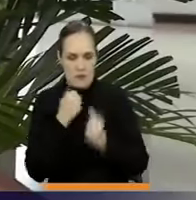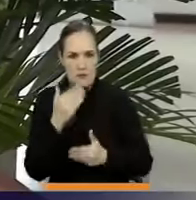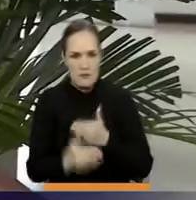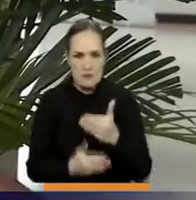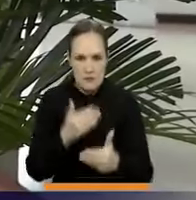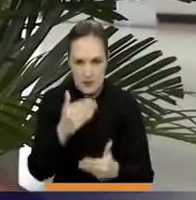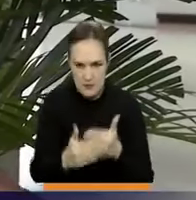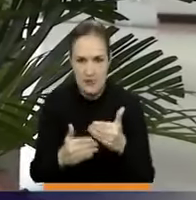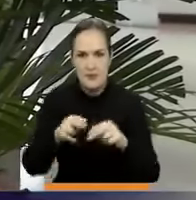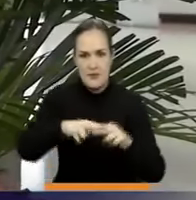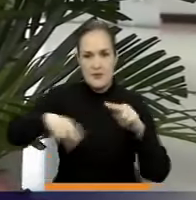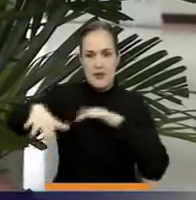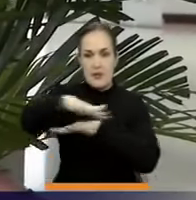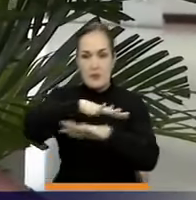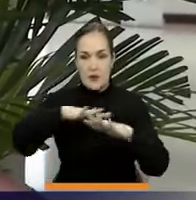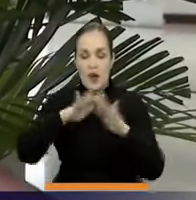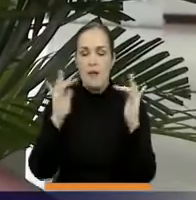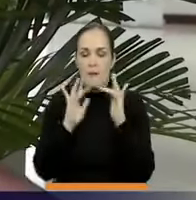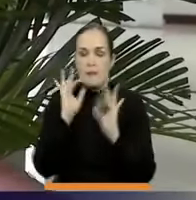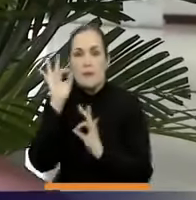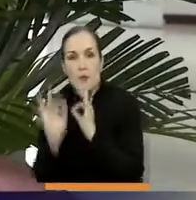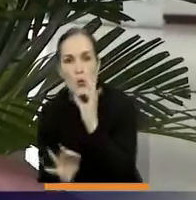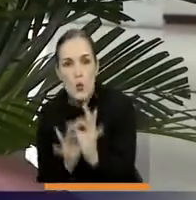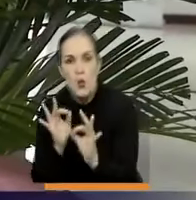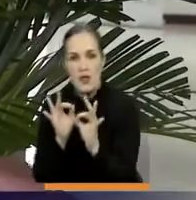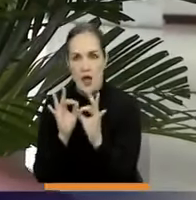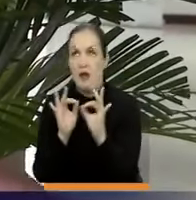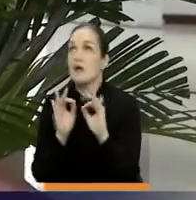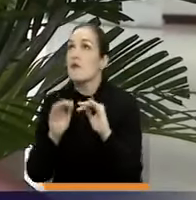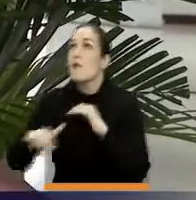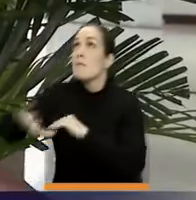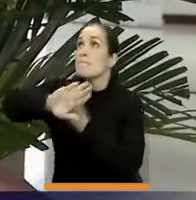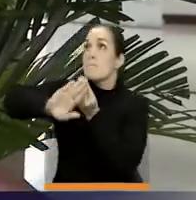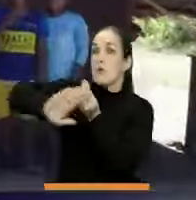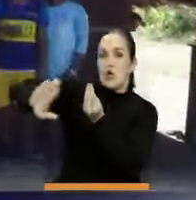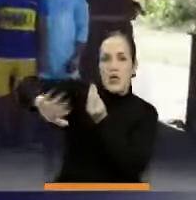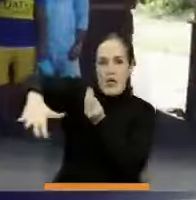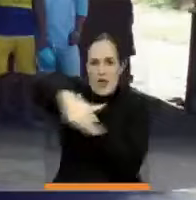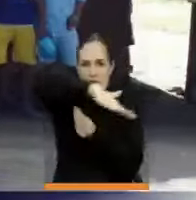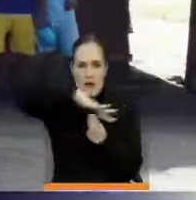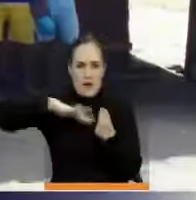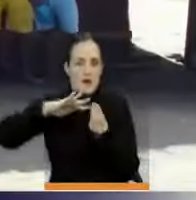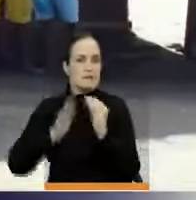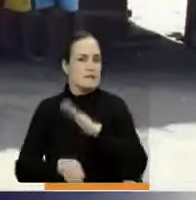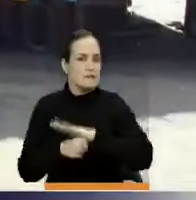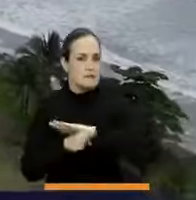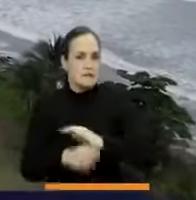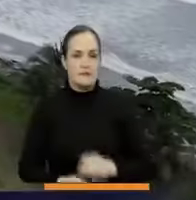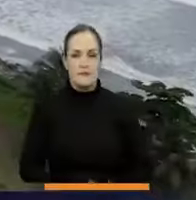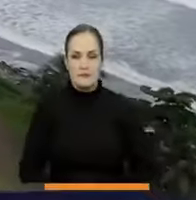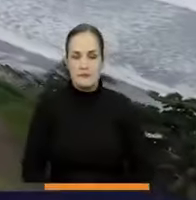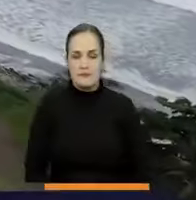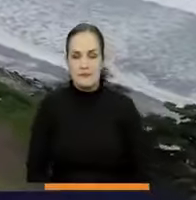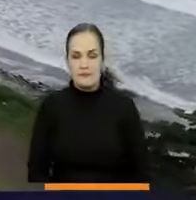procesos naturales, que es de cuidar, de proteger y seguir avanzando en la protección.